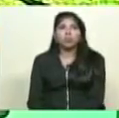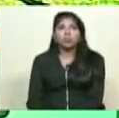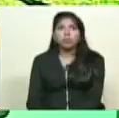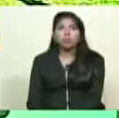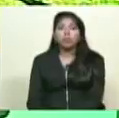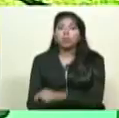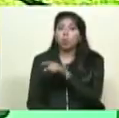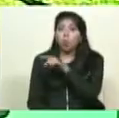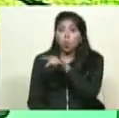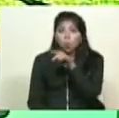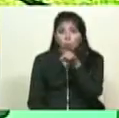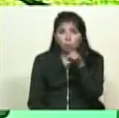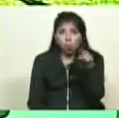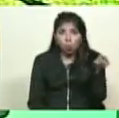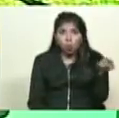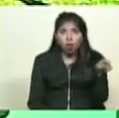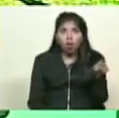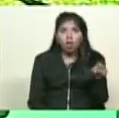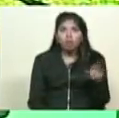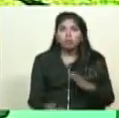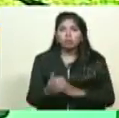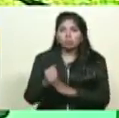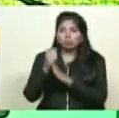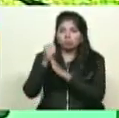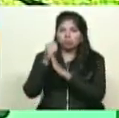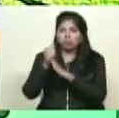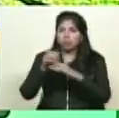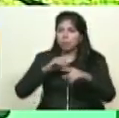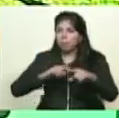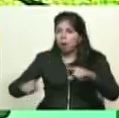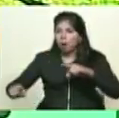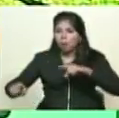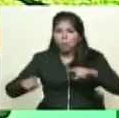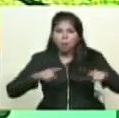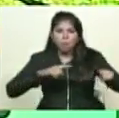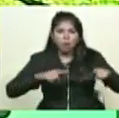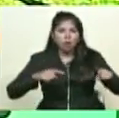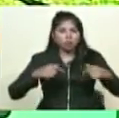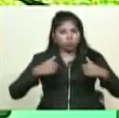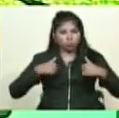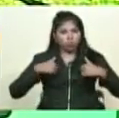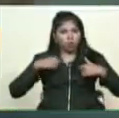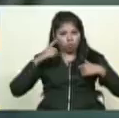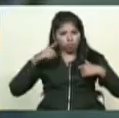ustedes que les toca llevar la conducción, son conductores, así como soy yo, conductor,